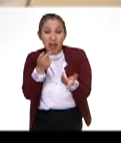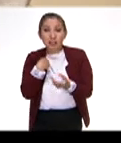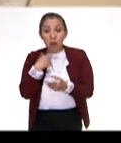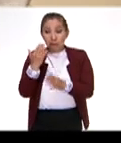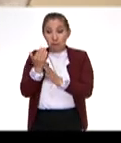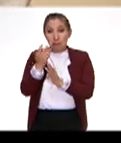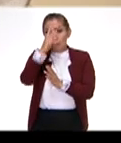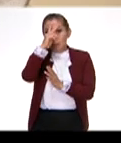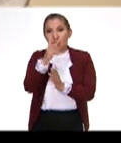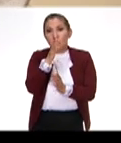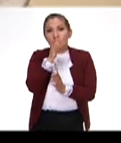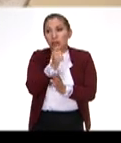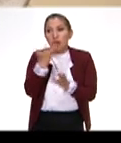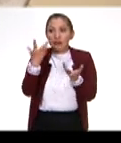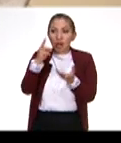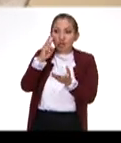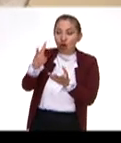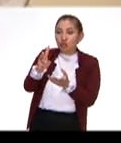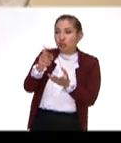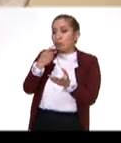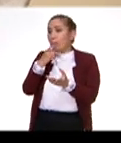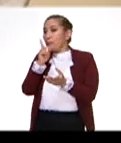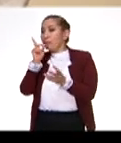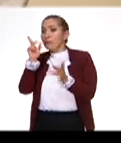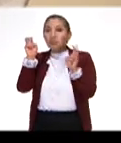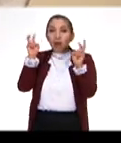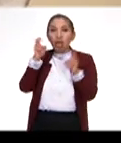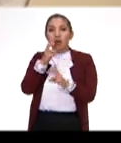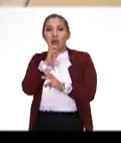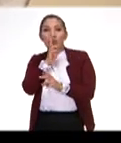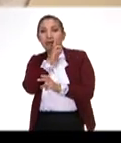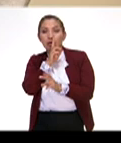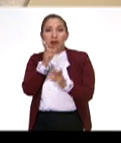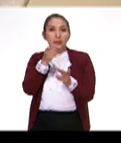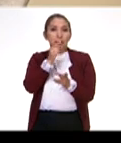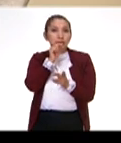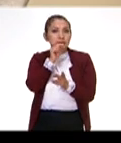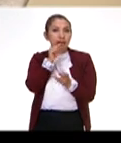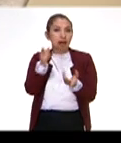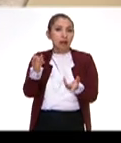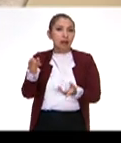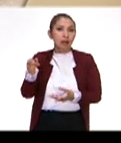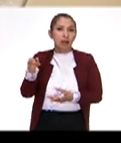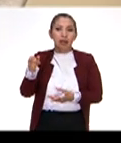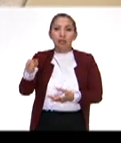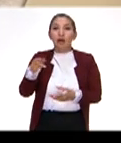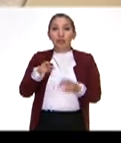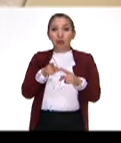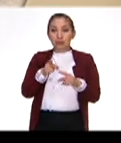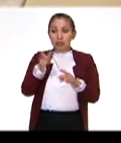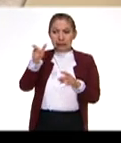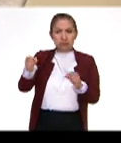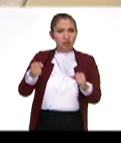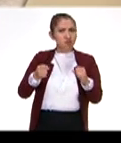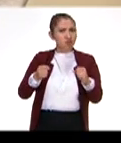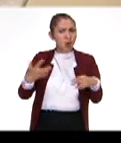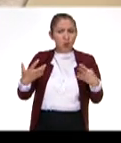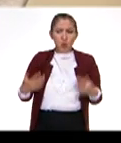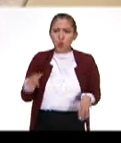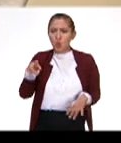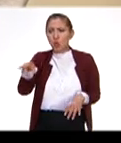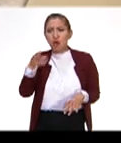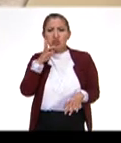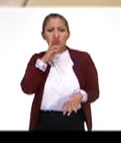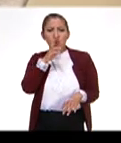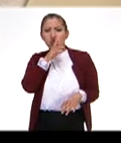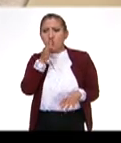mucho menos retomar un parte policíaco y hacer una nota donde la contundencia de